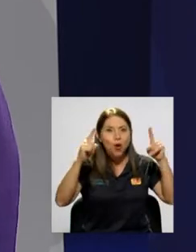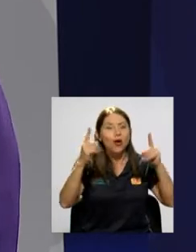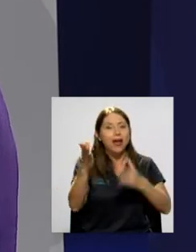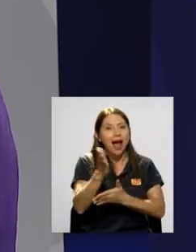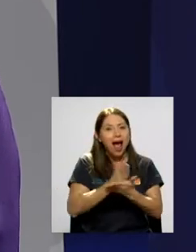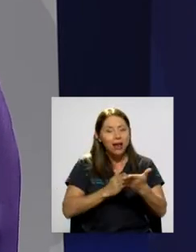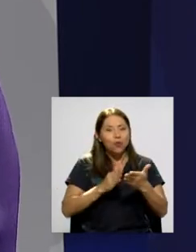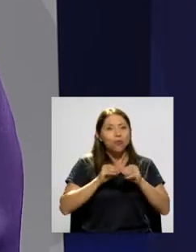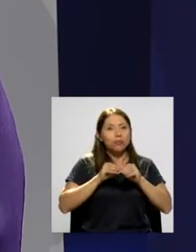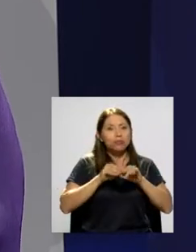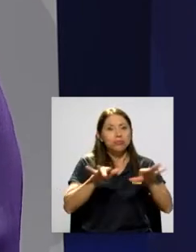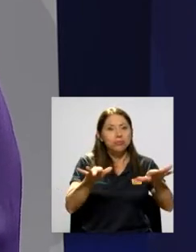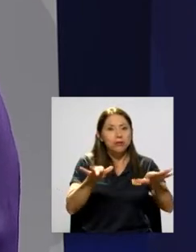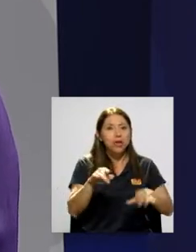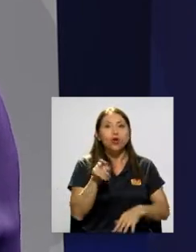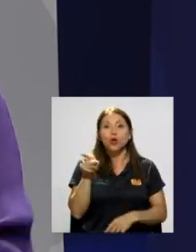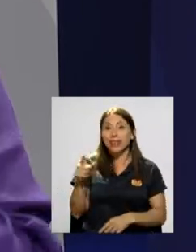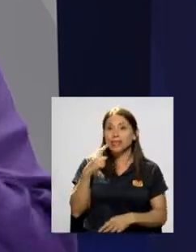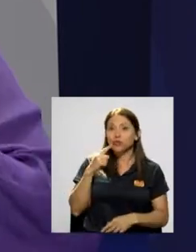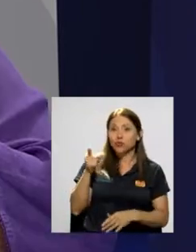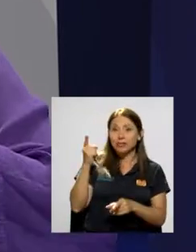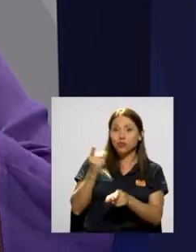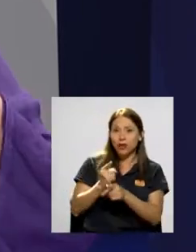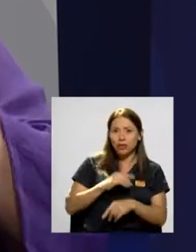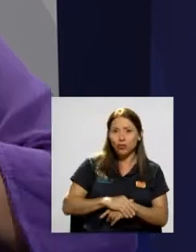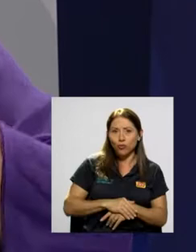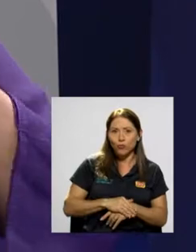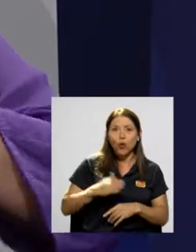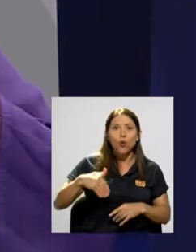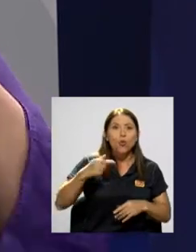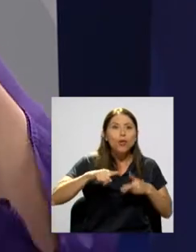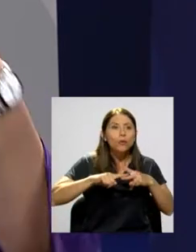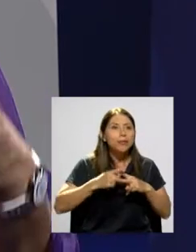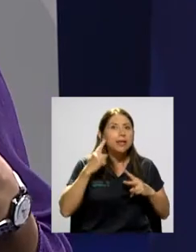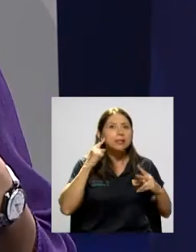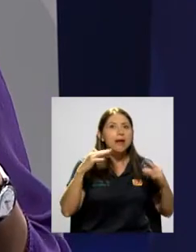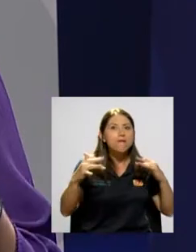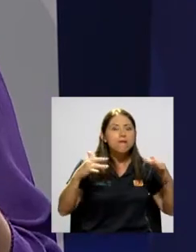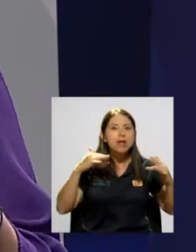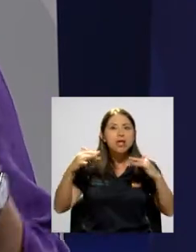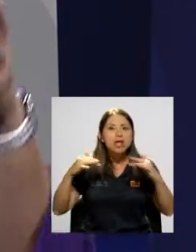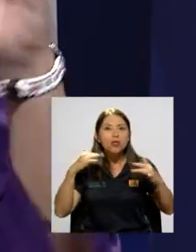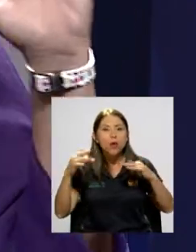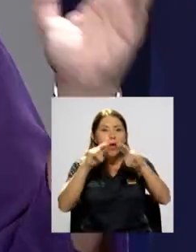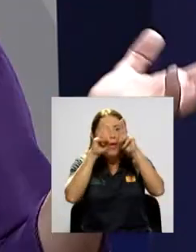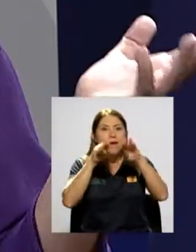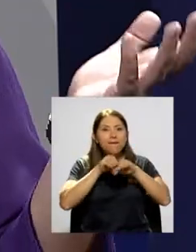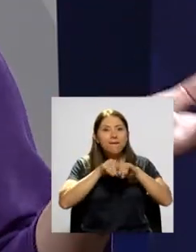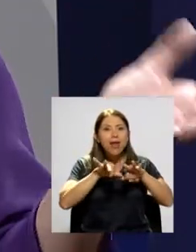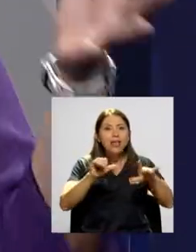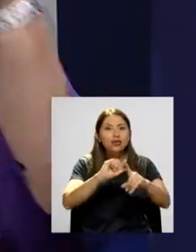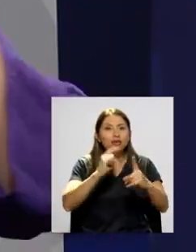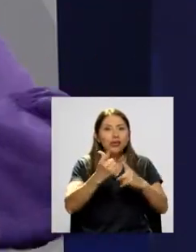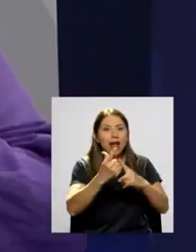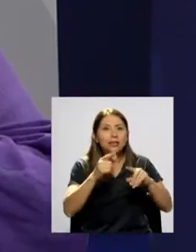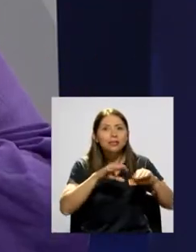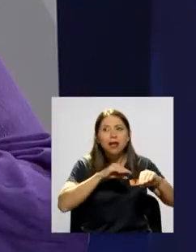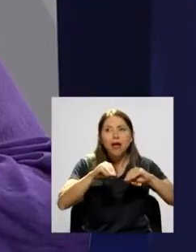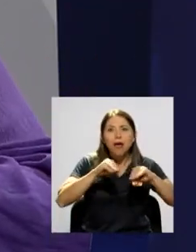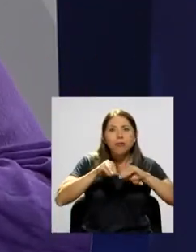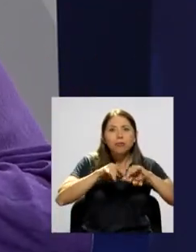que usted dice es correcto, ¿verdad? Es decir, cuando empieza a haber ruido y movimiento fuerte en redes sociales, la prensa tradicional